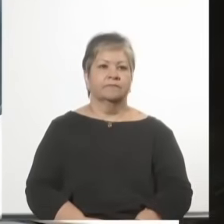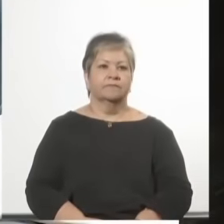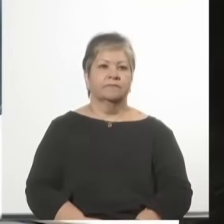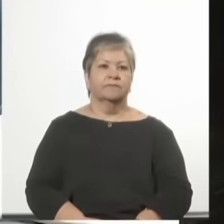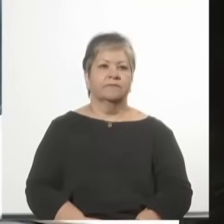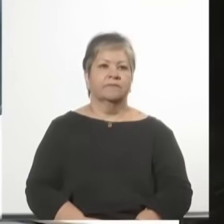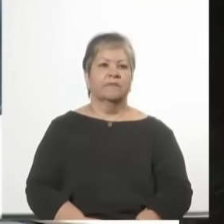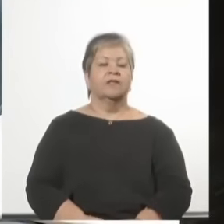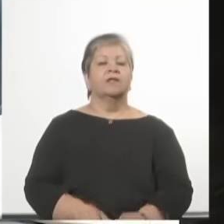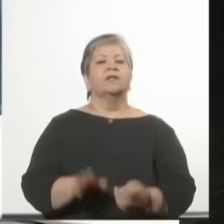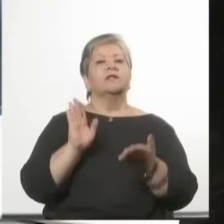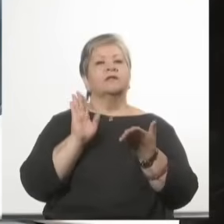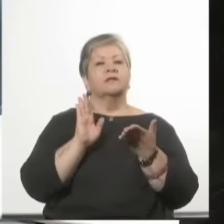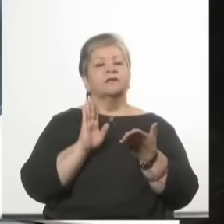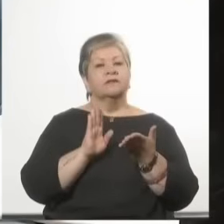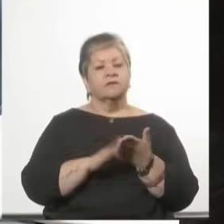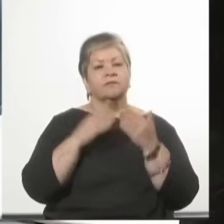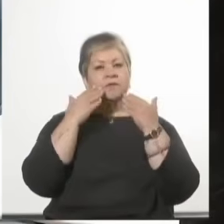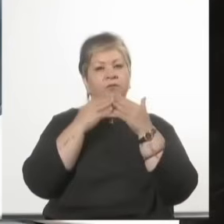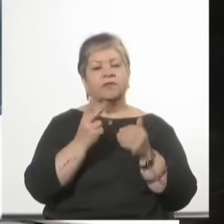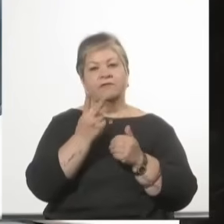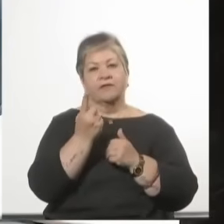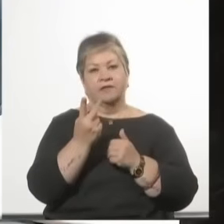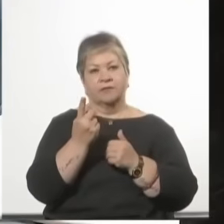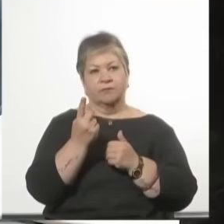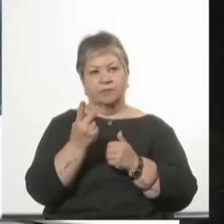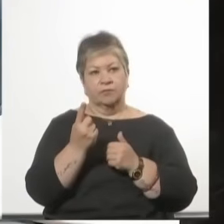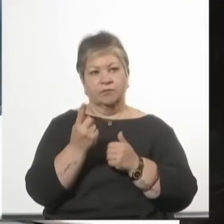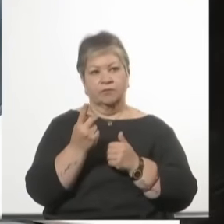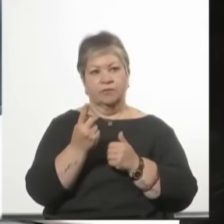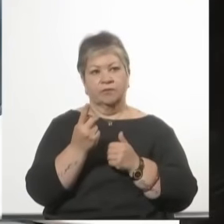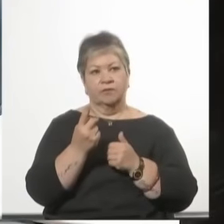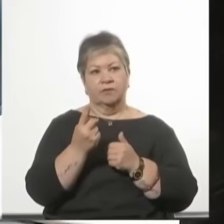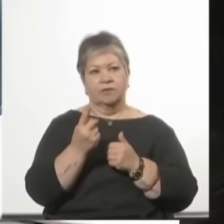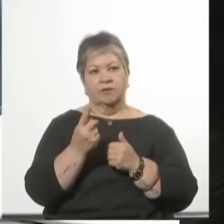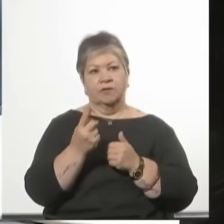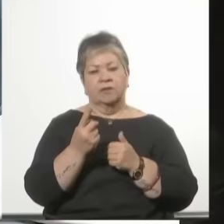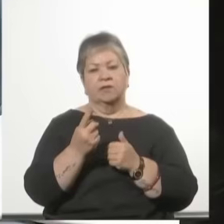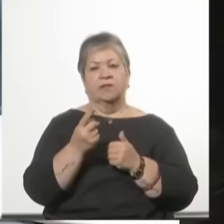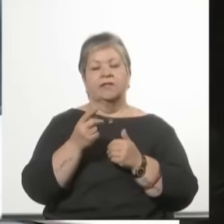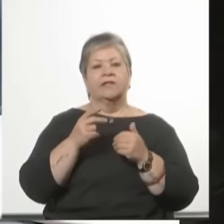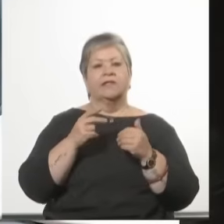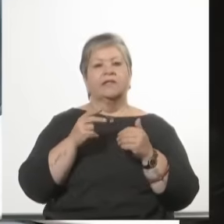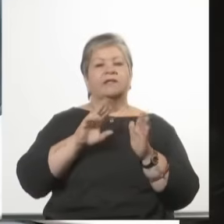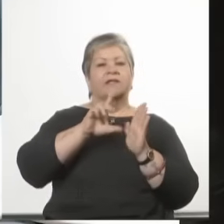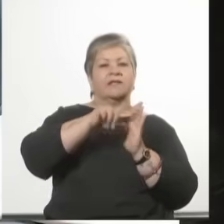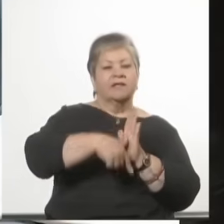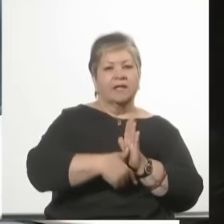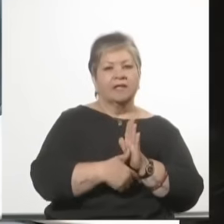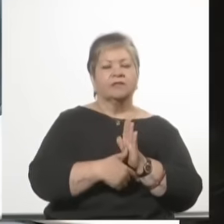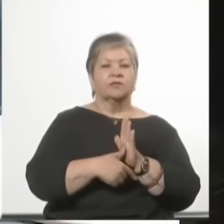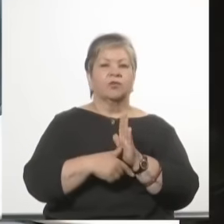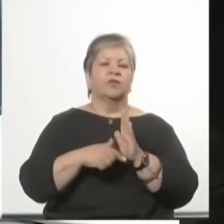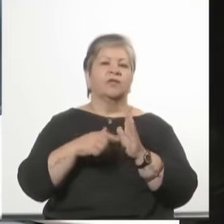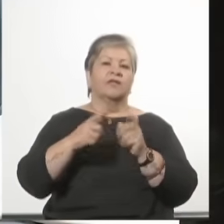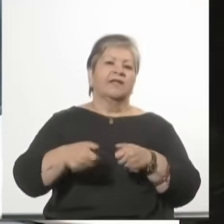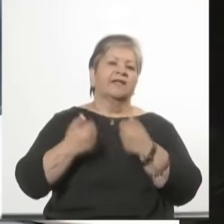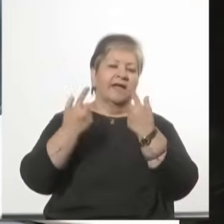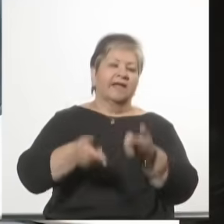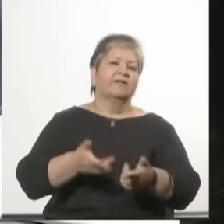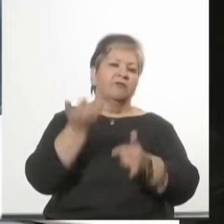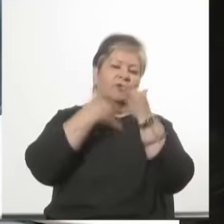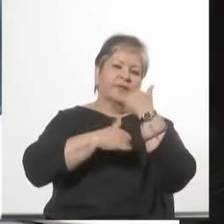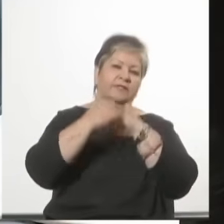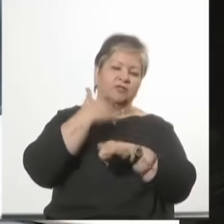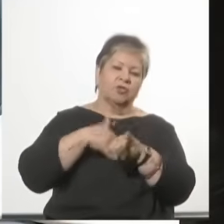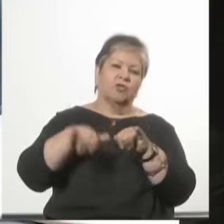Sobre la 21, en realidad la prueba de canal de Marín, a quién se debió el retraso del MDN en remitir la información solicitada por la empresa,